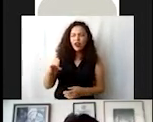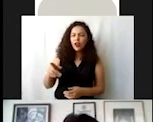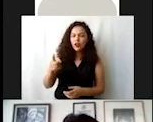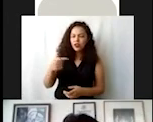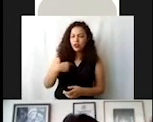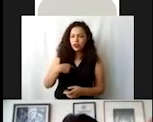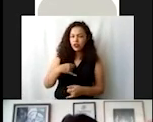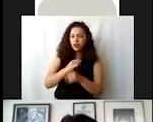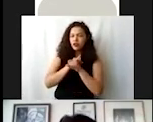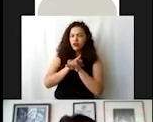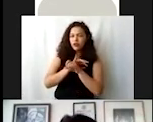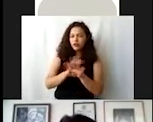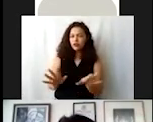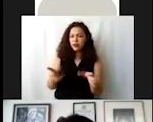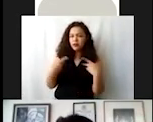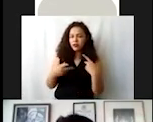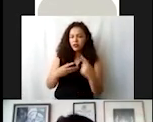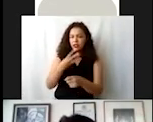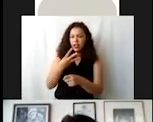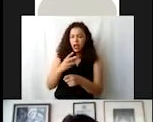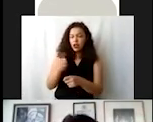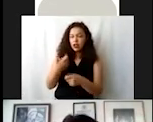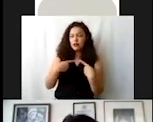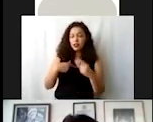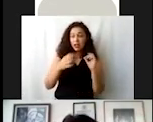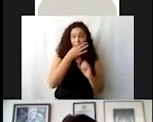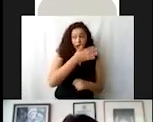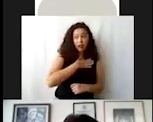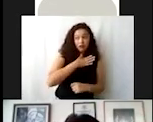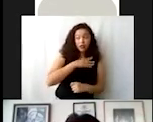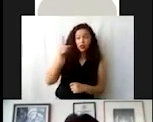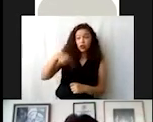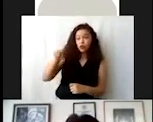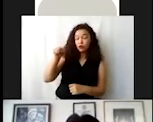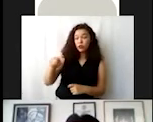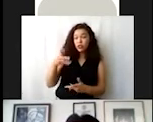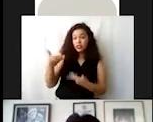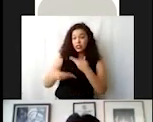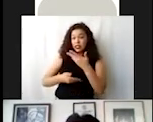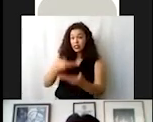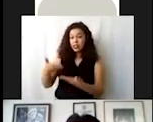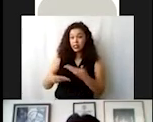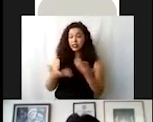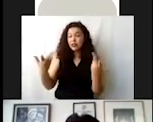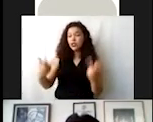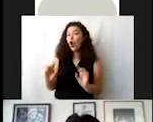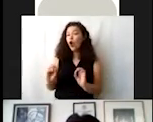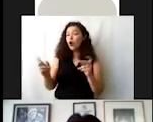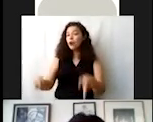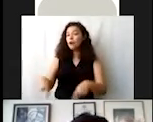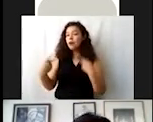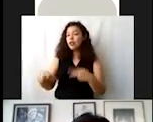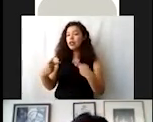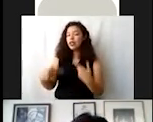de terceros de que ustedes les prestaron ciertos servicios o les vendieron determinada